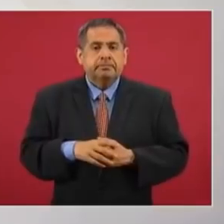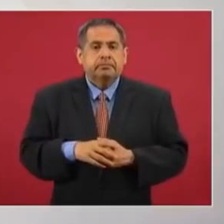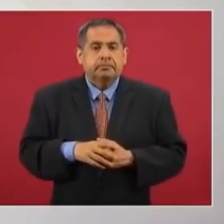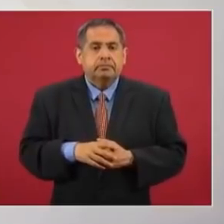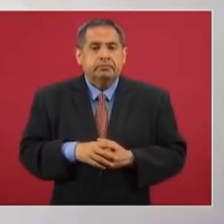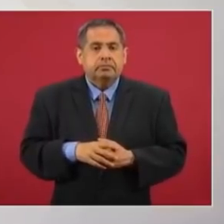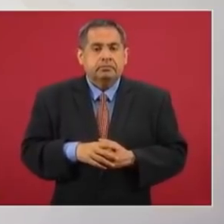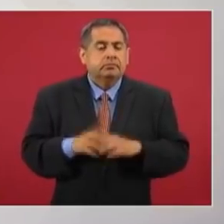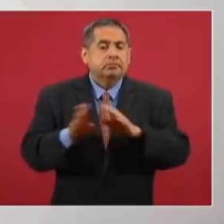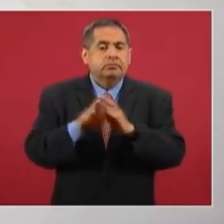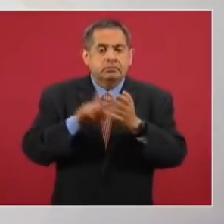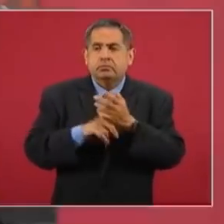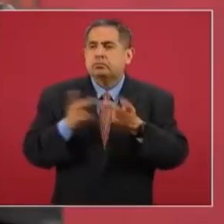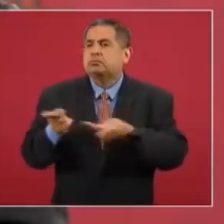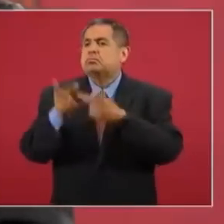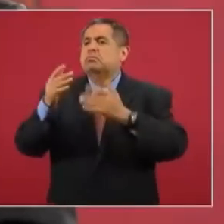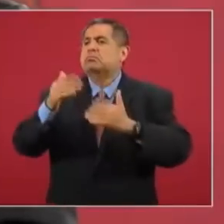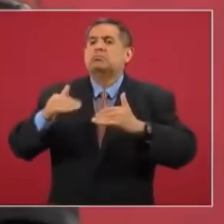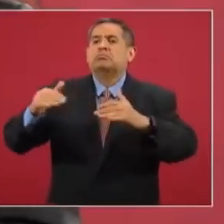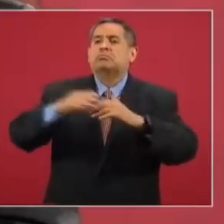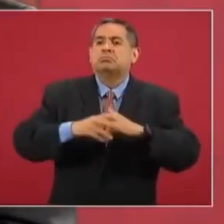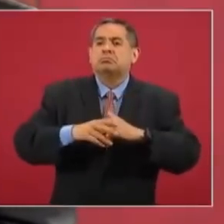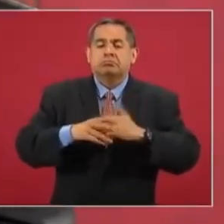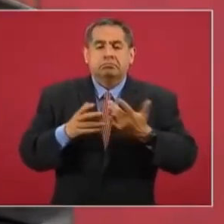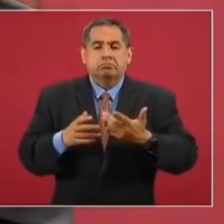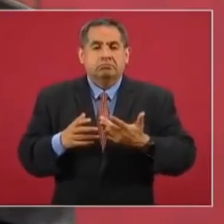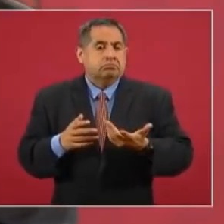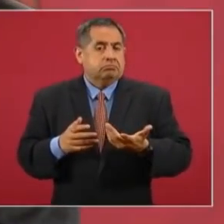Se hace la encuesta y